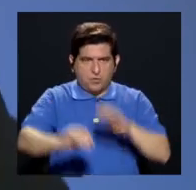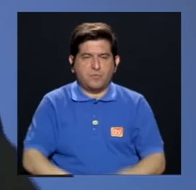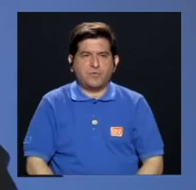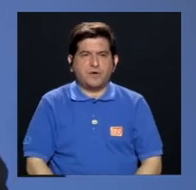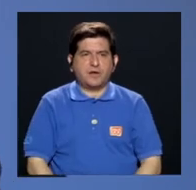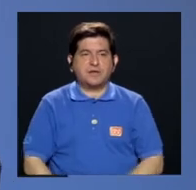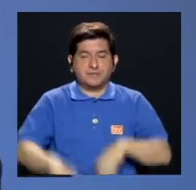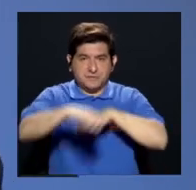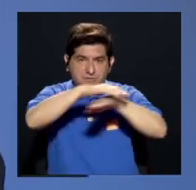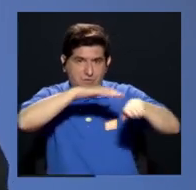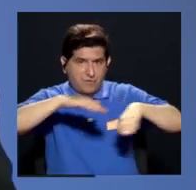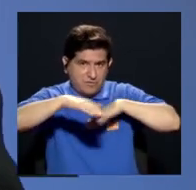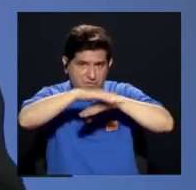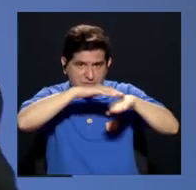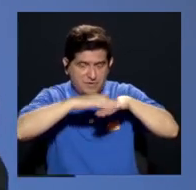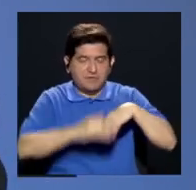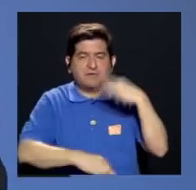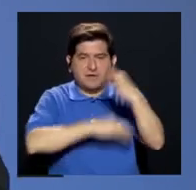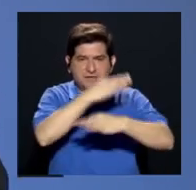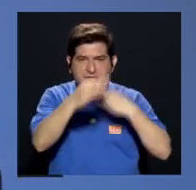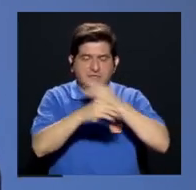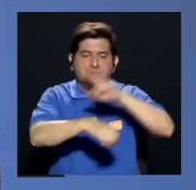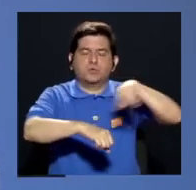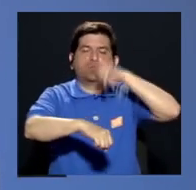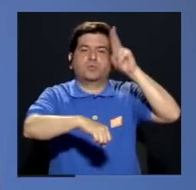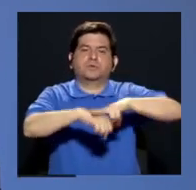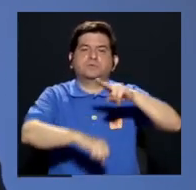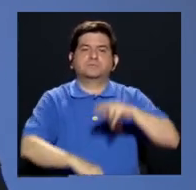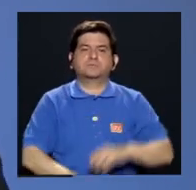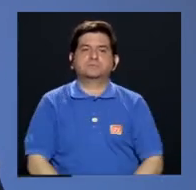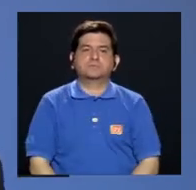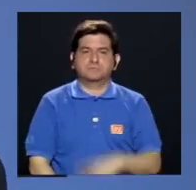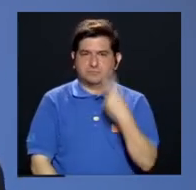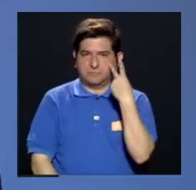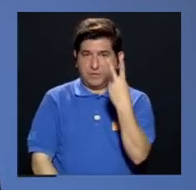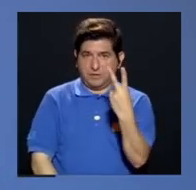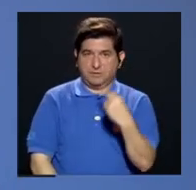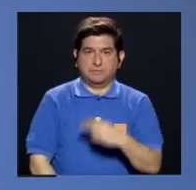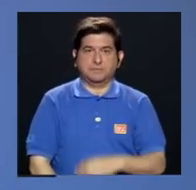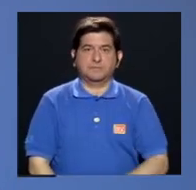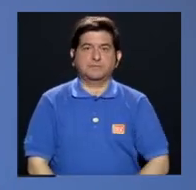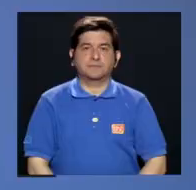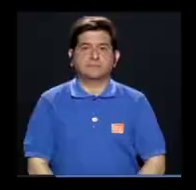de referencia a nivel nacional. Veamos.